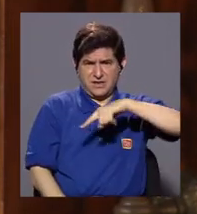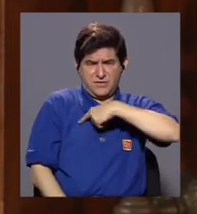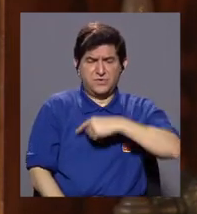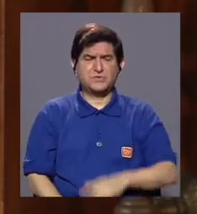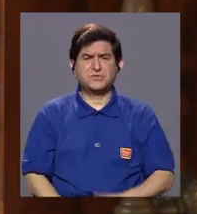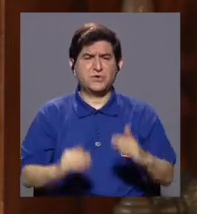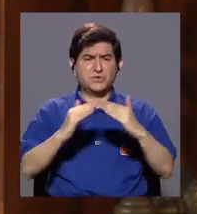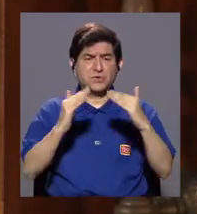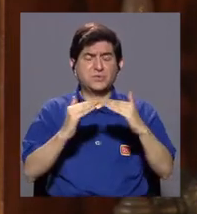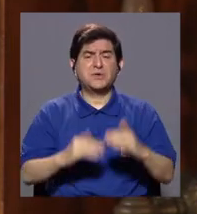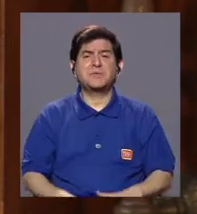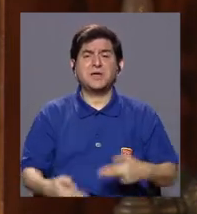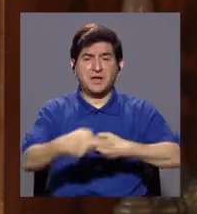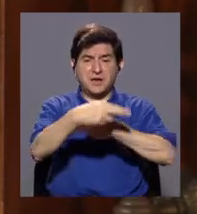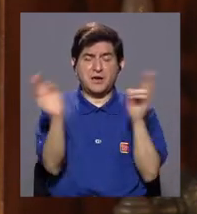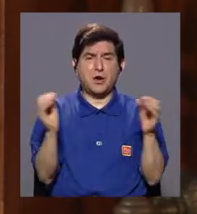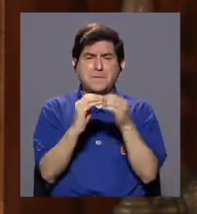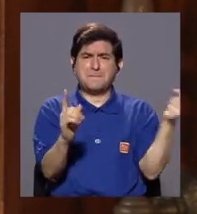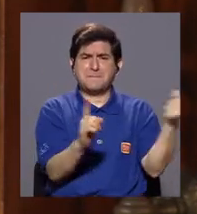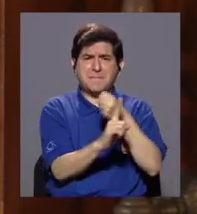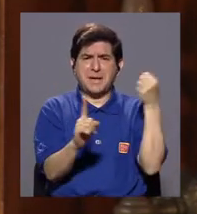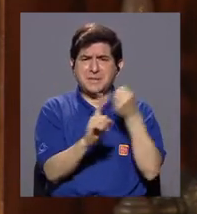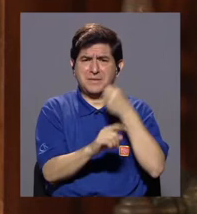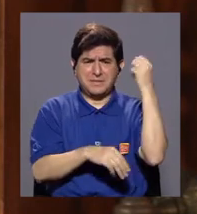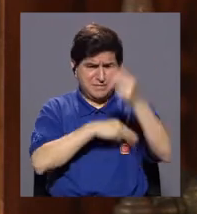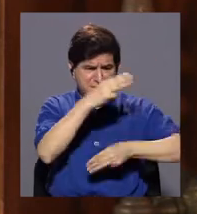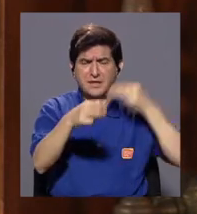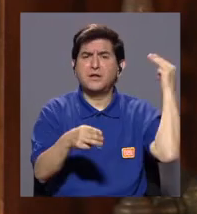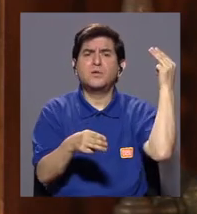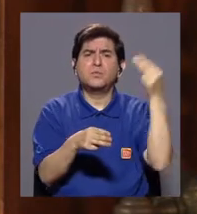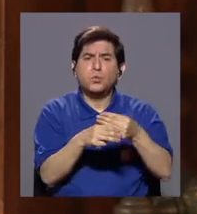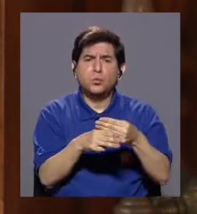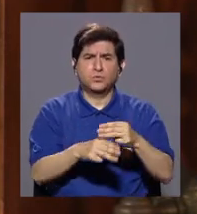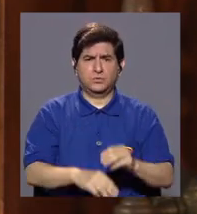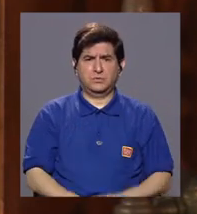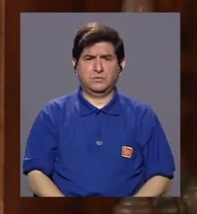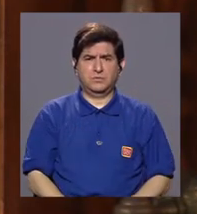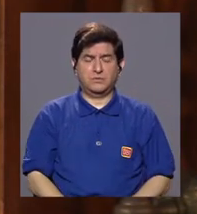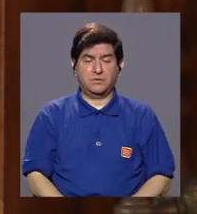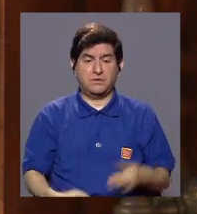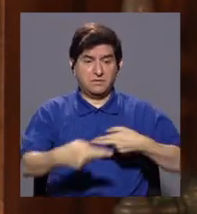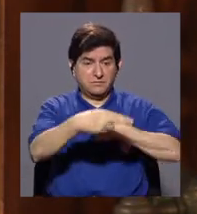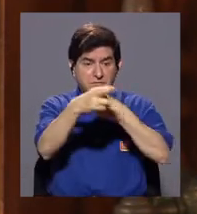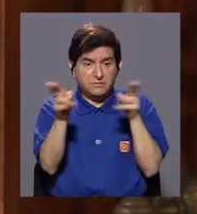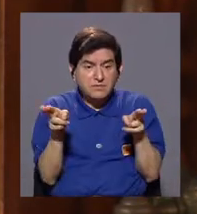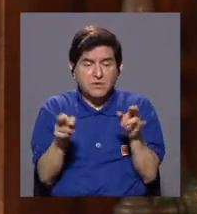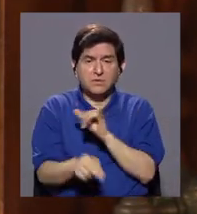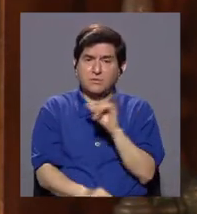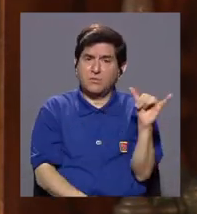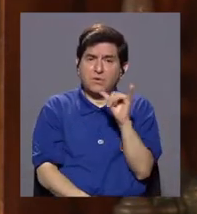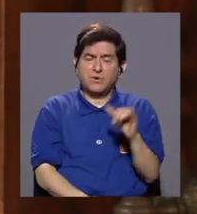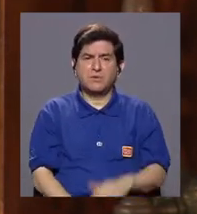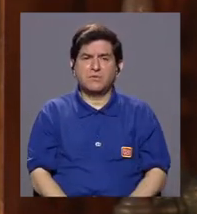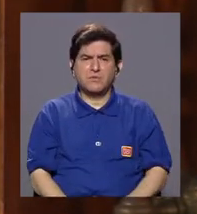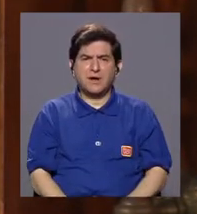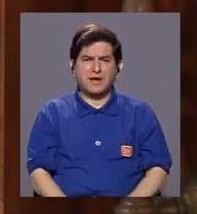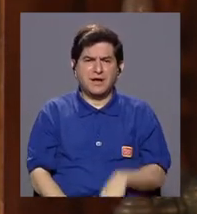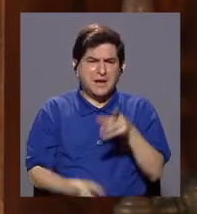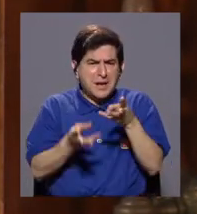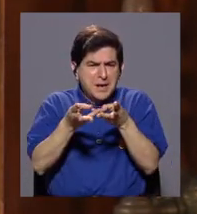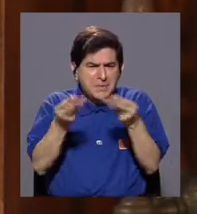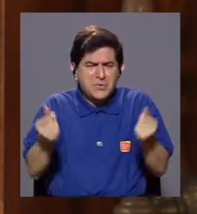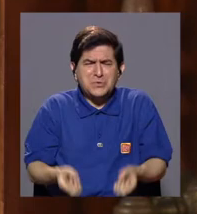una de las regiones más violentas del mundo. Es una región que también